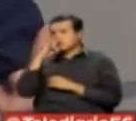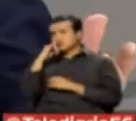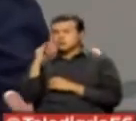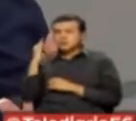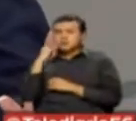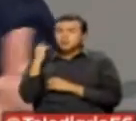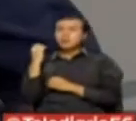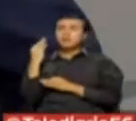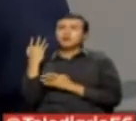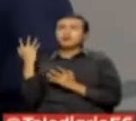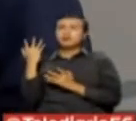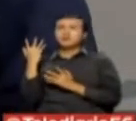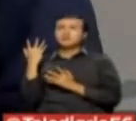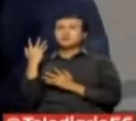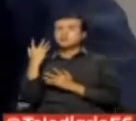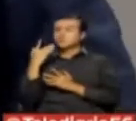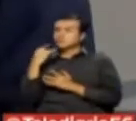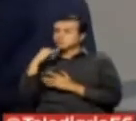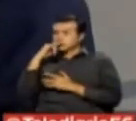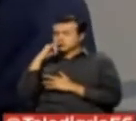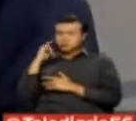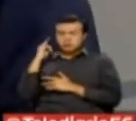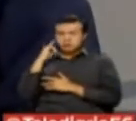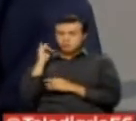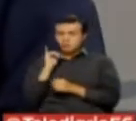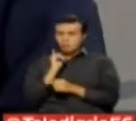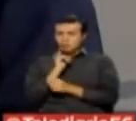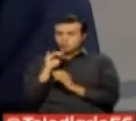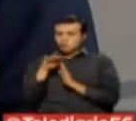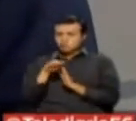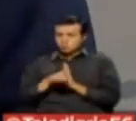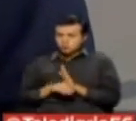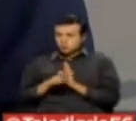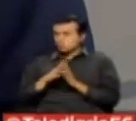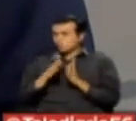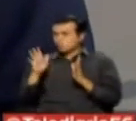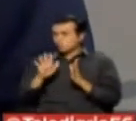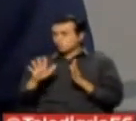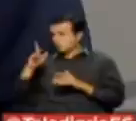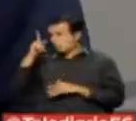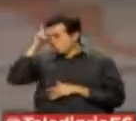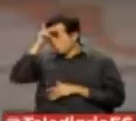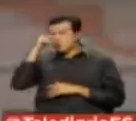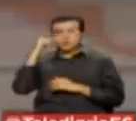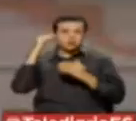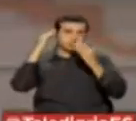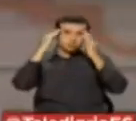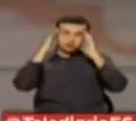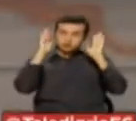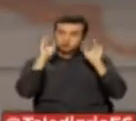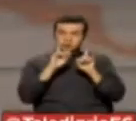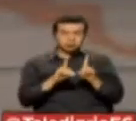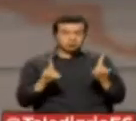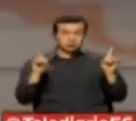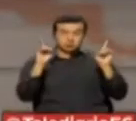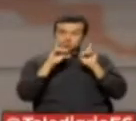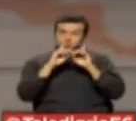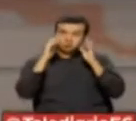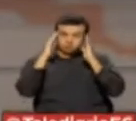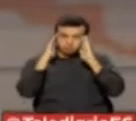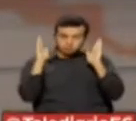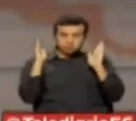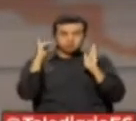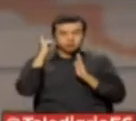han han dejado de ser desnutridos de manera crónica en el perú yo no tengo el las cifras ahora